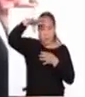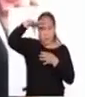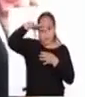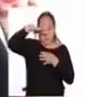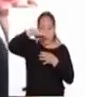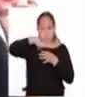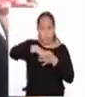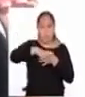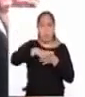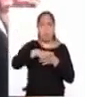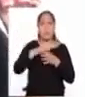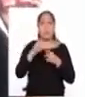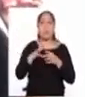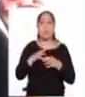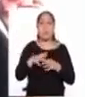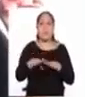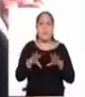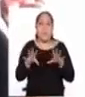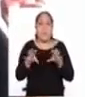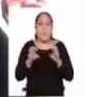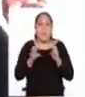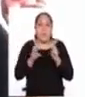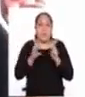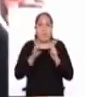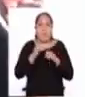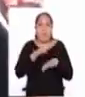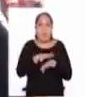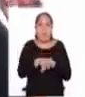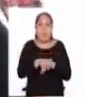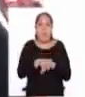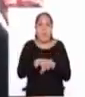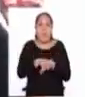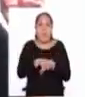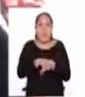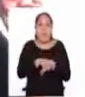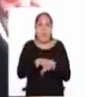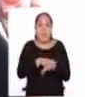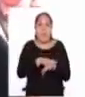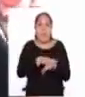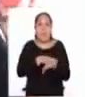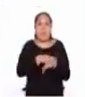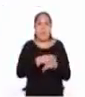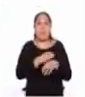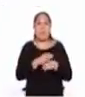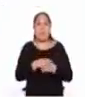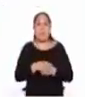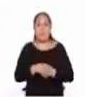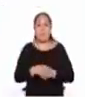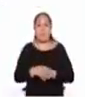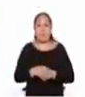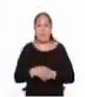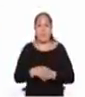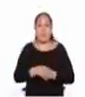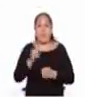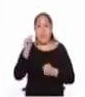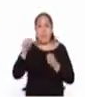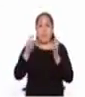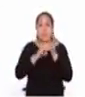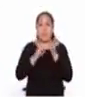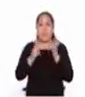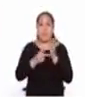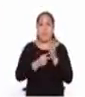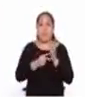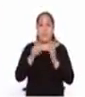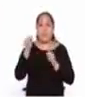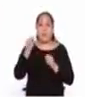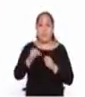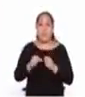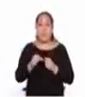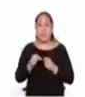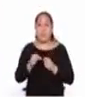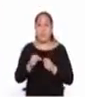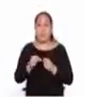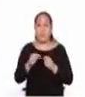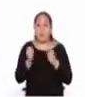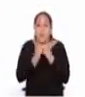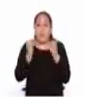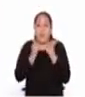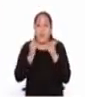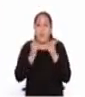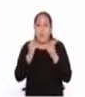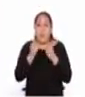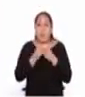más lentamente mientras libera calor durante la noche. O sea que este frío que